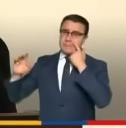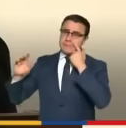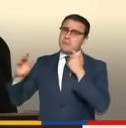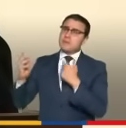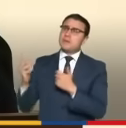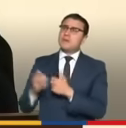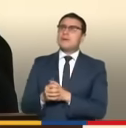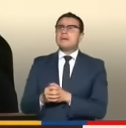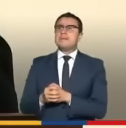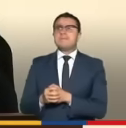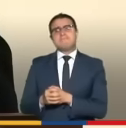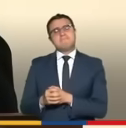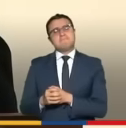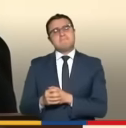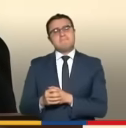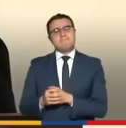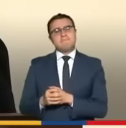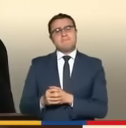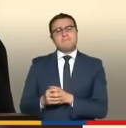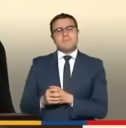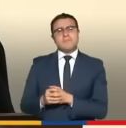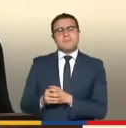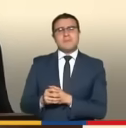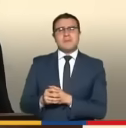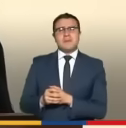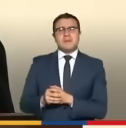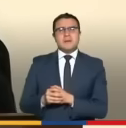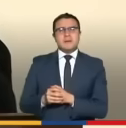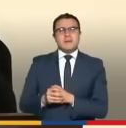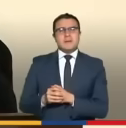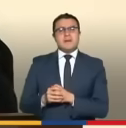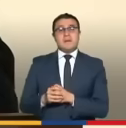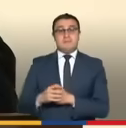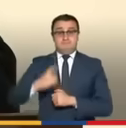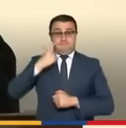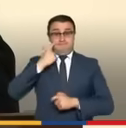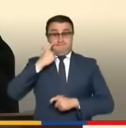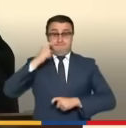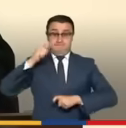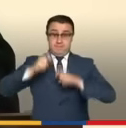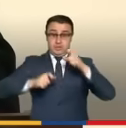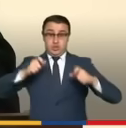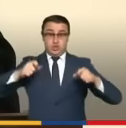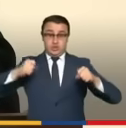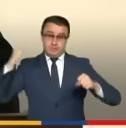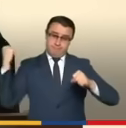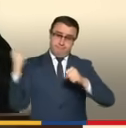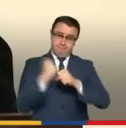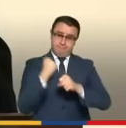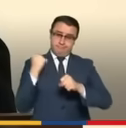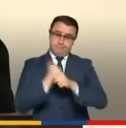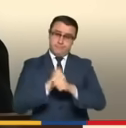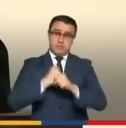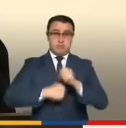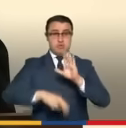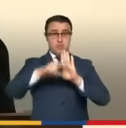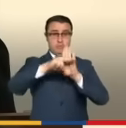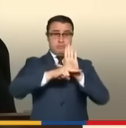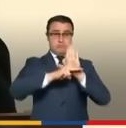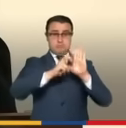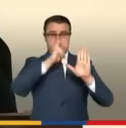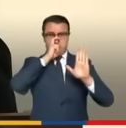que si se flexibilizaba la fuerza de trabajo, que si sus condiciones